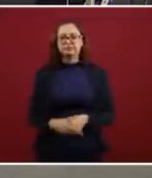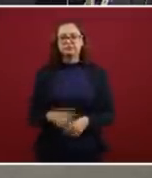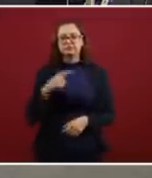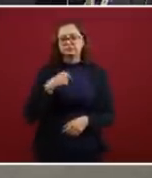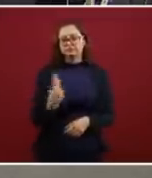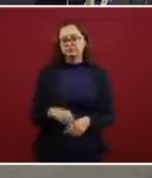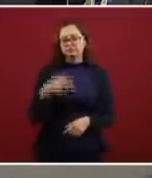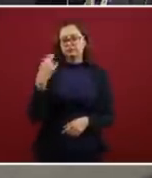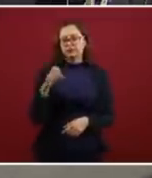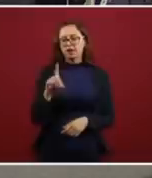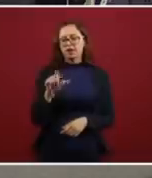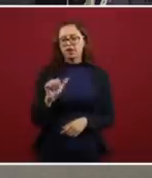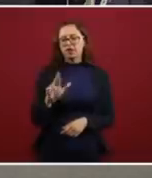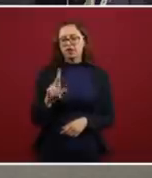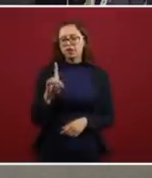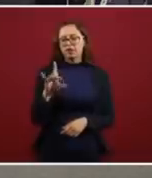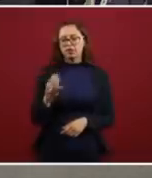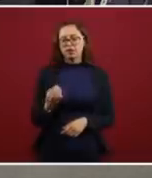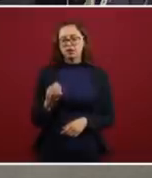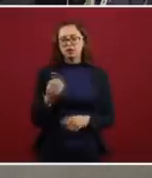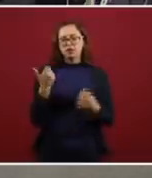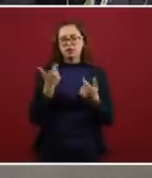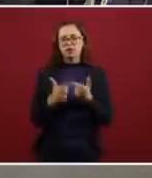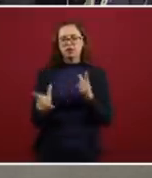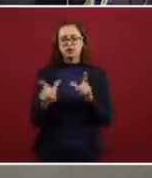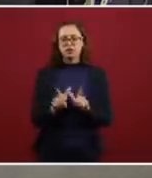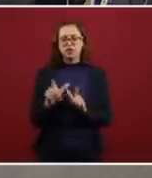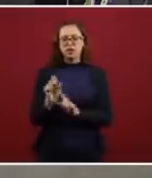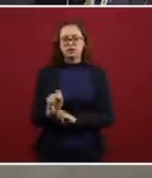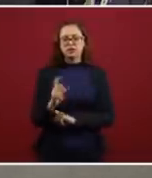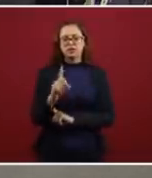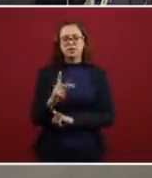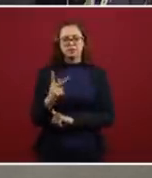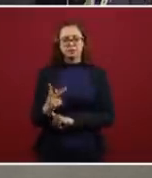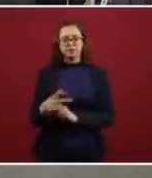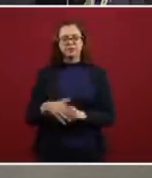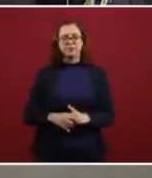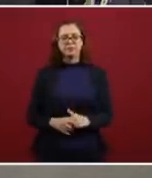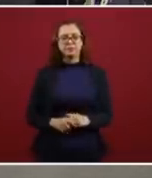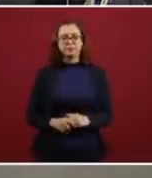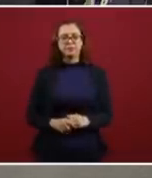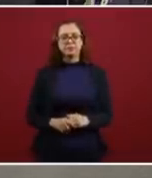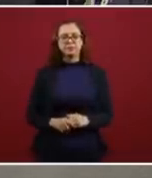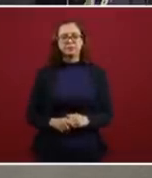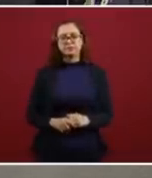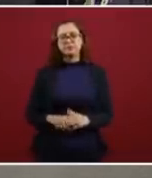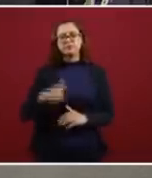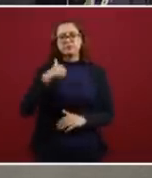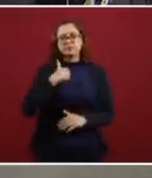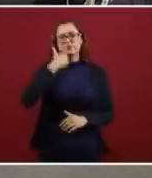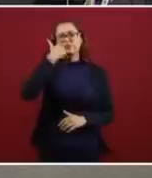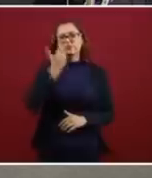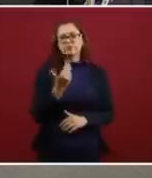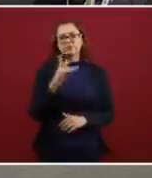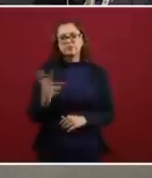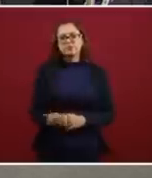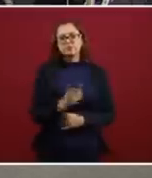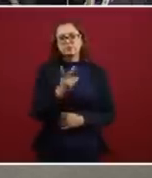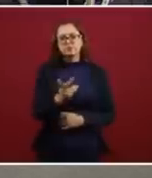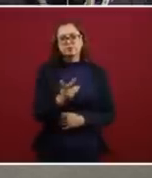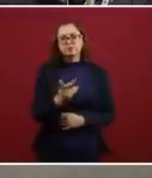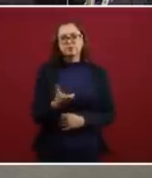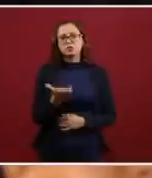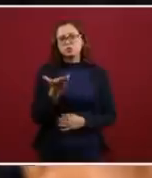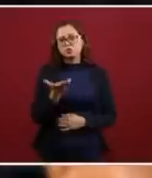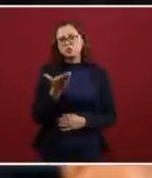Esquivel Ancona, Grupo SDP. Le quisiera preguntar qué opinión le